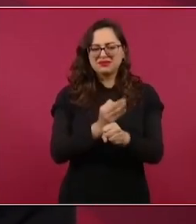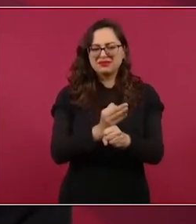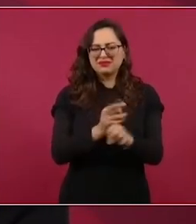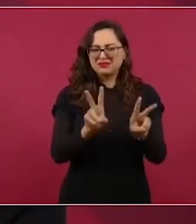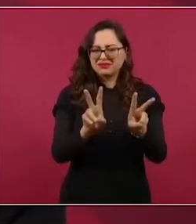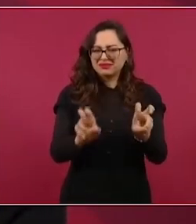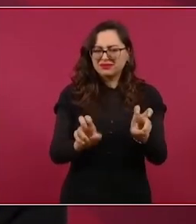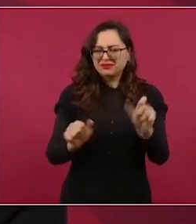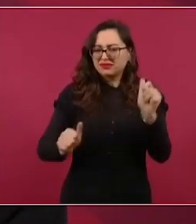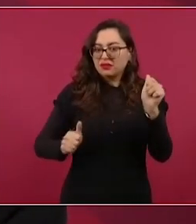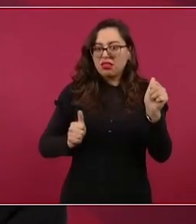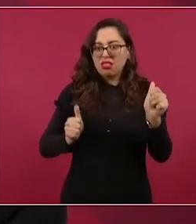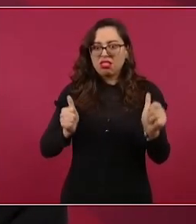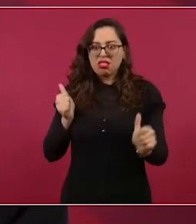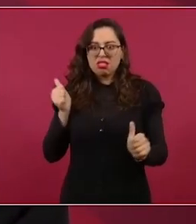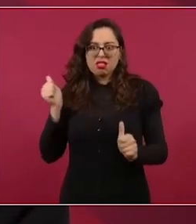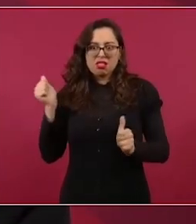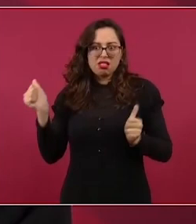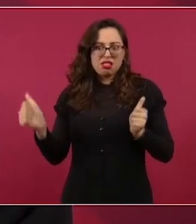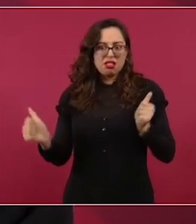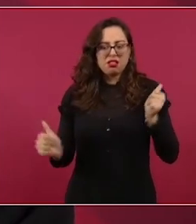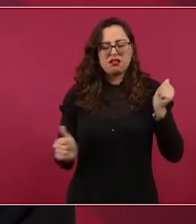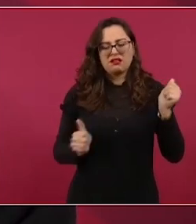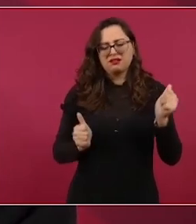una actitud